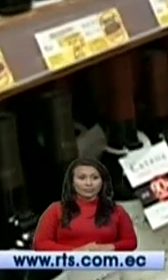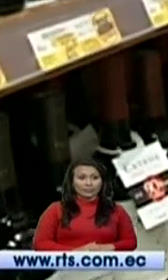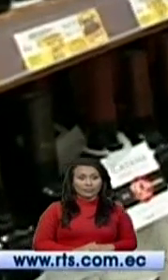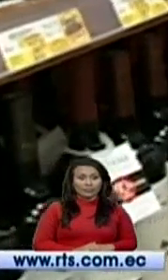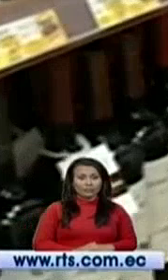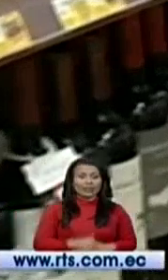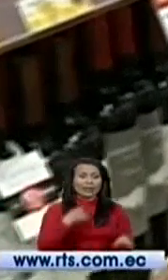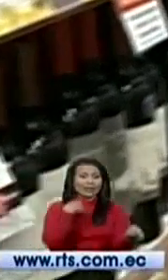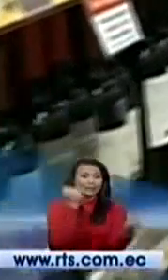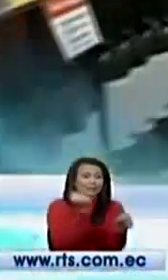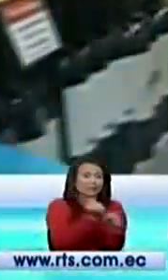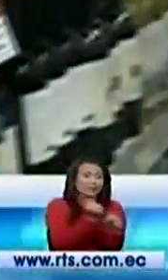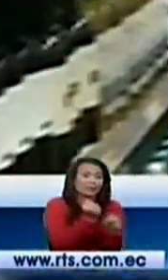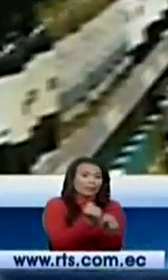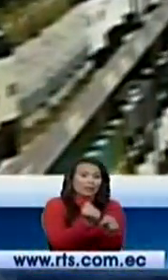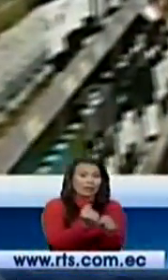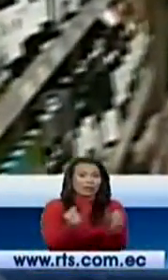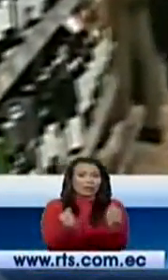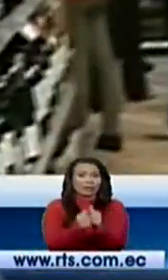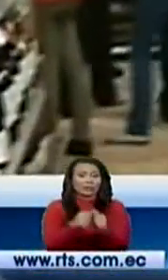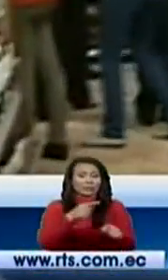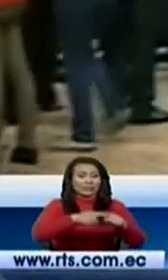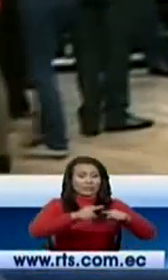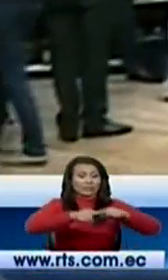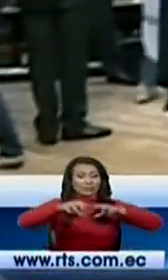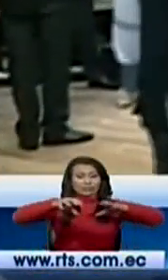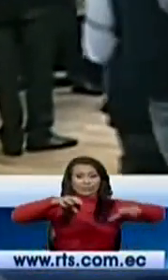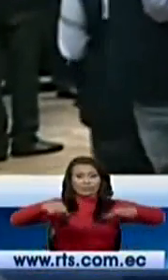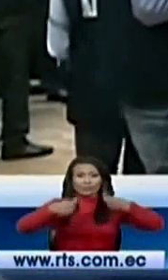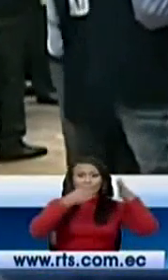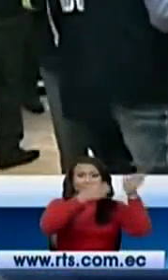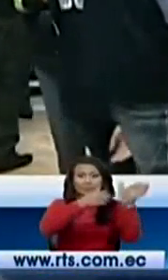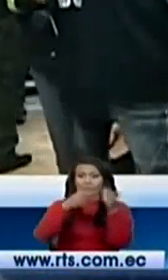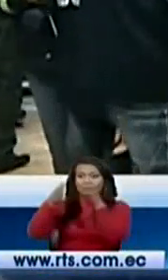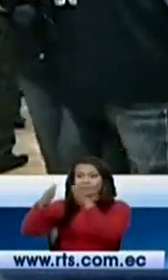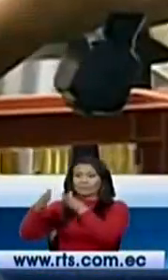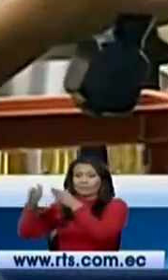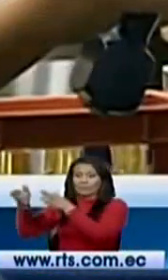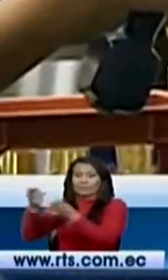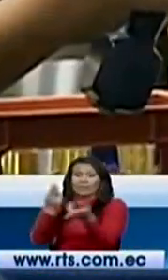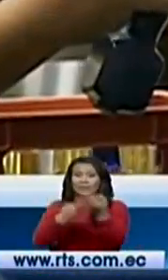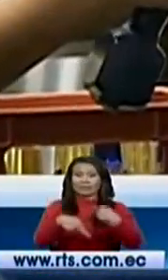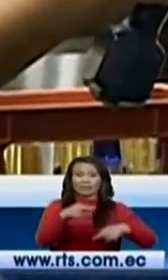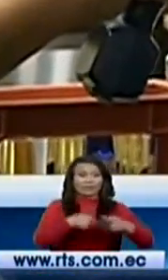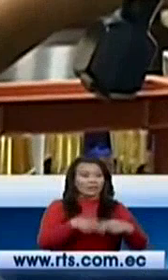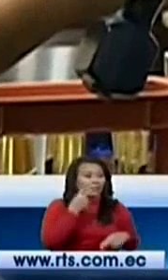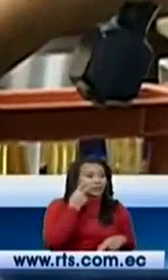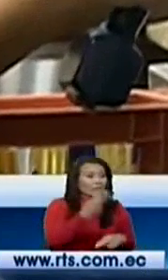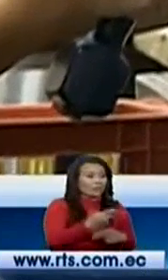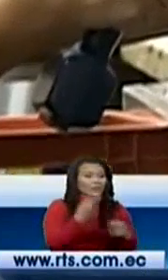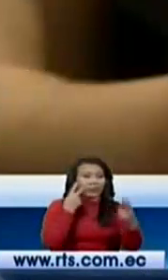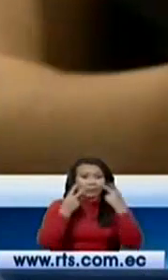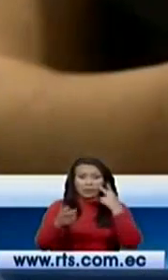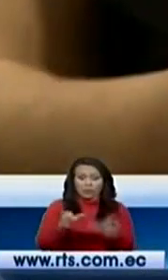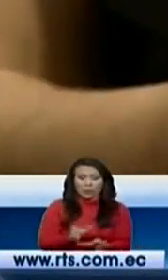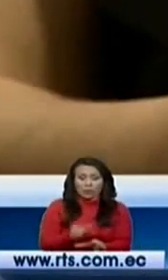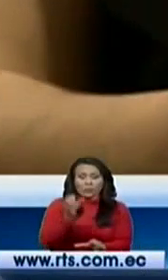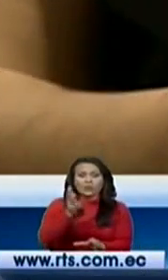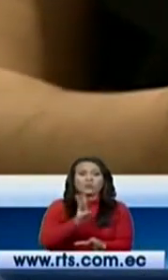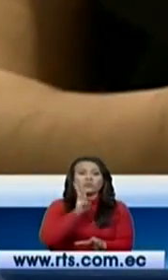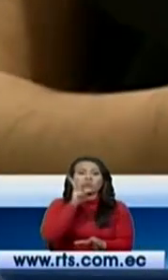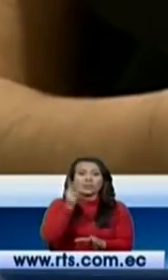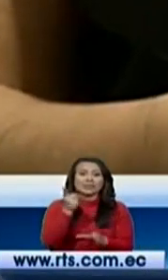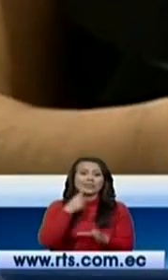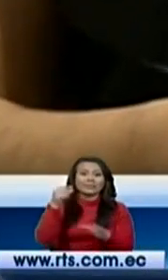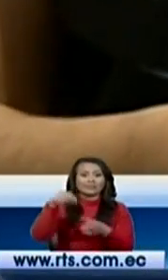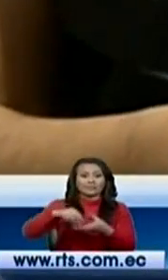El operativo de las aduanas del Ecuador se concentró en almacenes de venta de licores. La verificación se la realizó a las botellas de whisky, tequila y